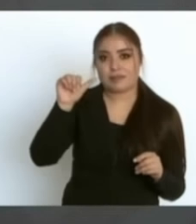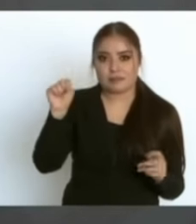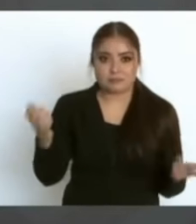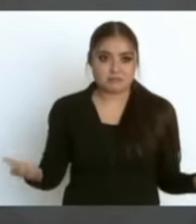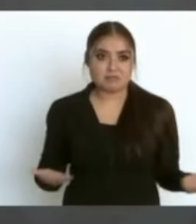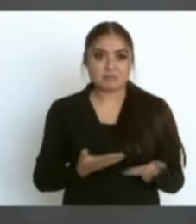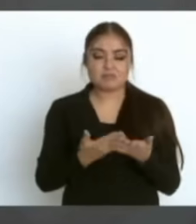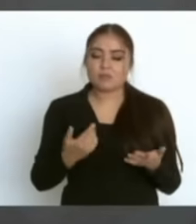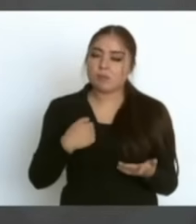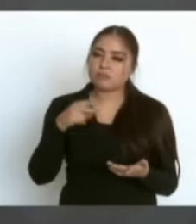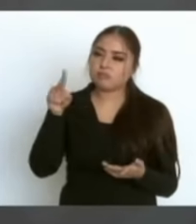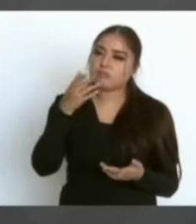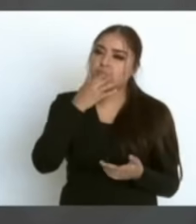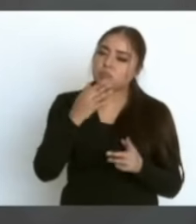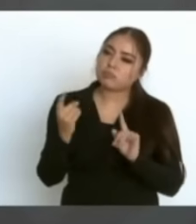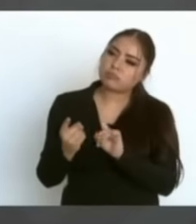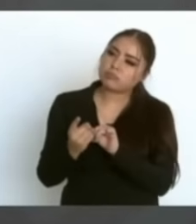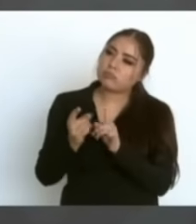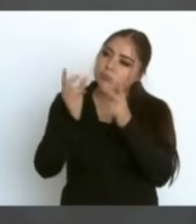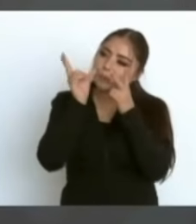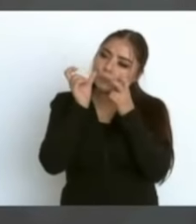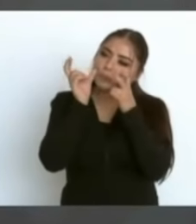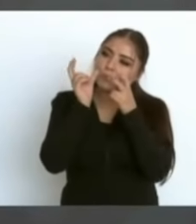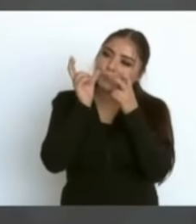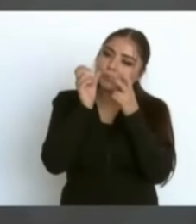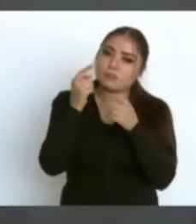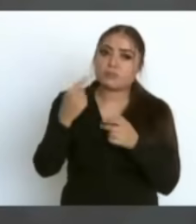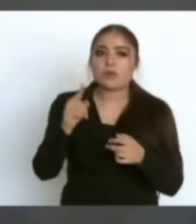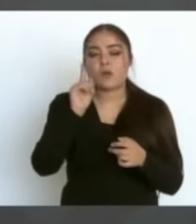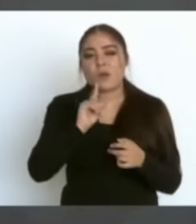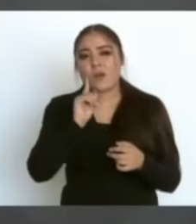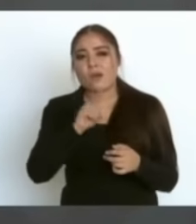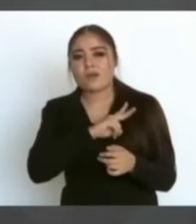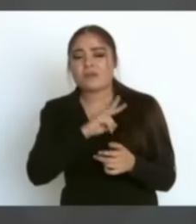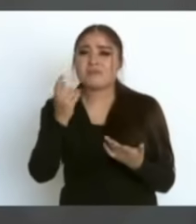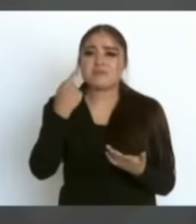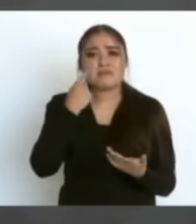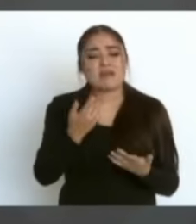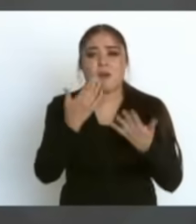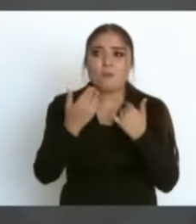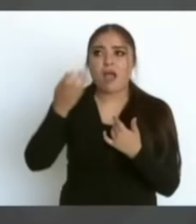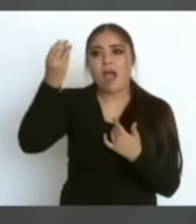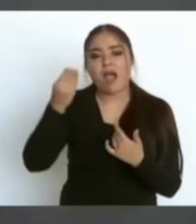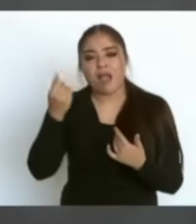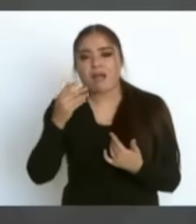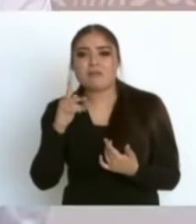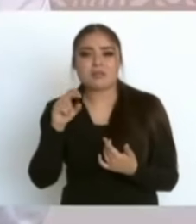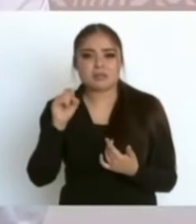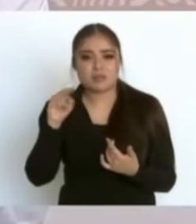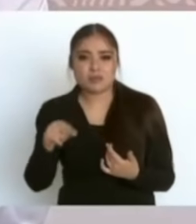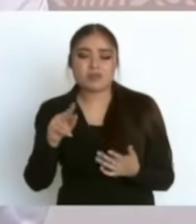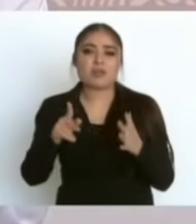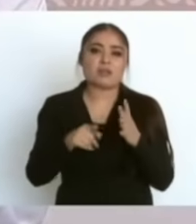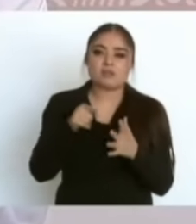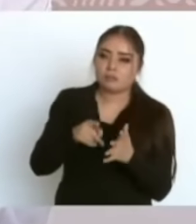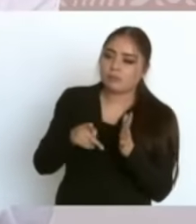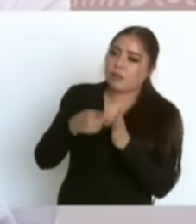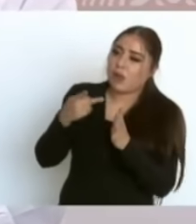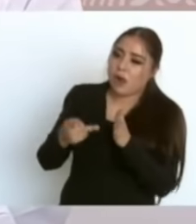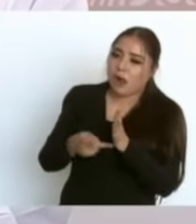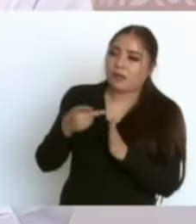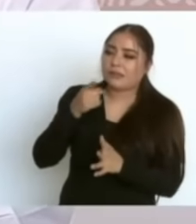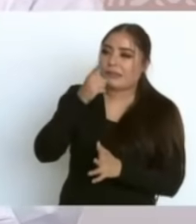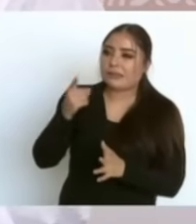se pone a escuchar y las señoras le decían que no les llegaba la pensión y les repetía y les repetía y les